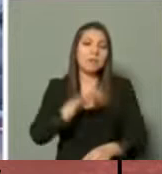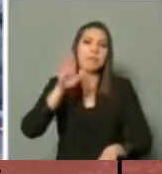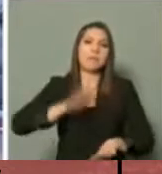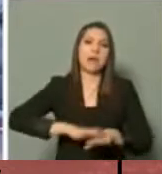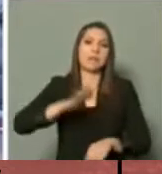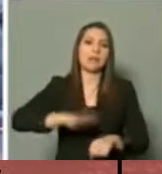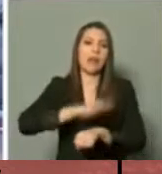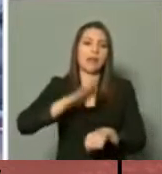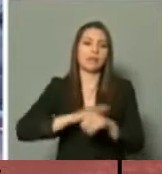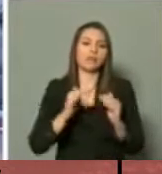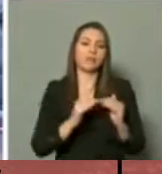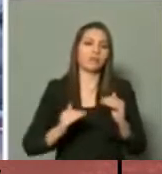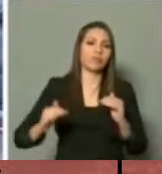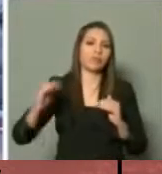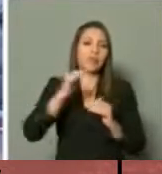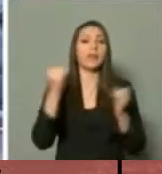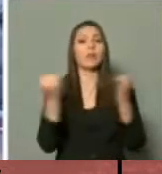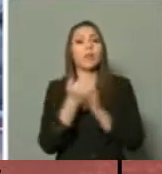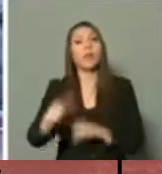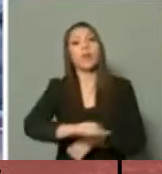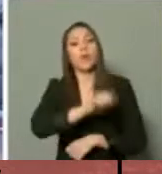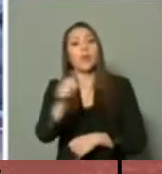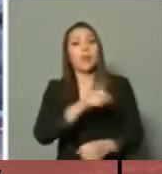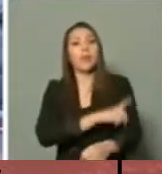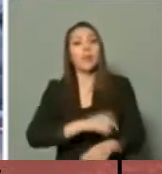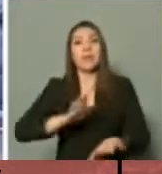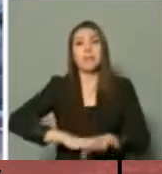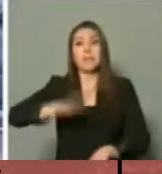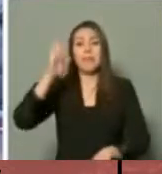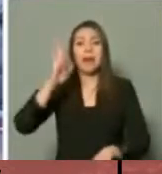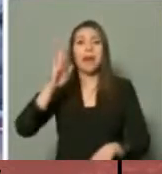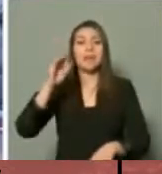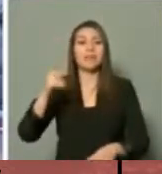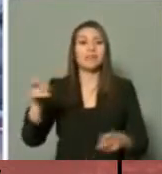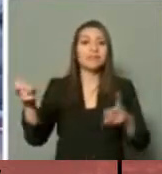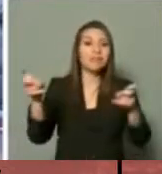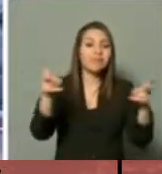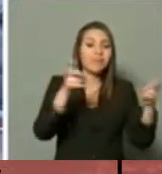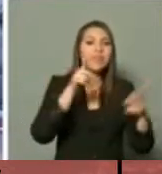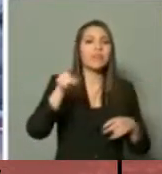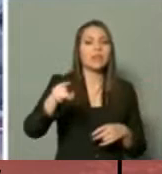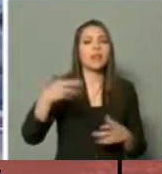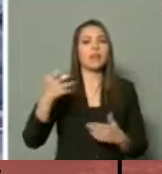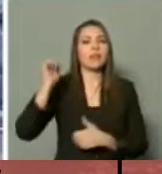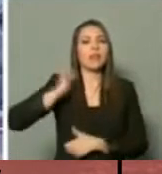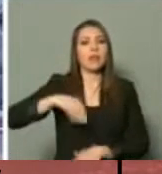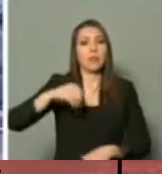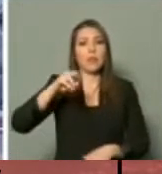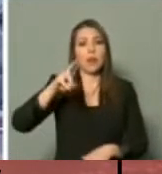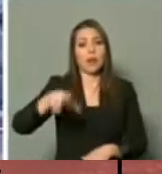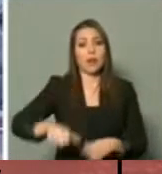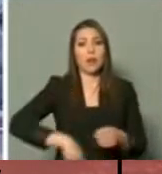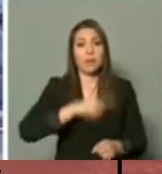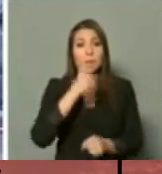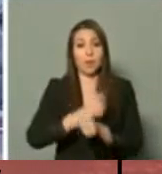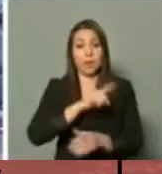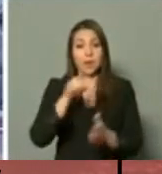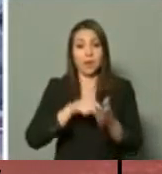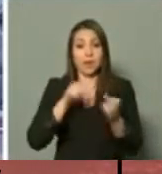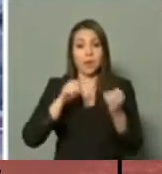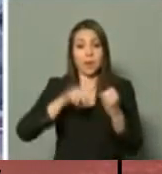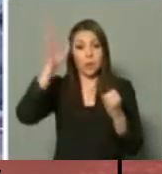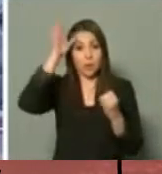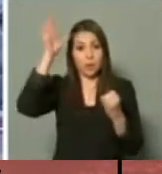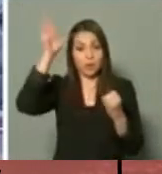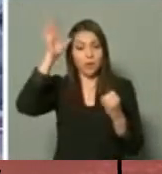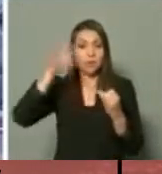Asimismo, las demarcaciones con mayores índices de inseguridad son las gobernadas por Morena. En primer lugar está Cuauhtémoc y en segundo lugar está Azcapotzalco.